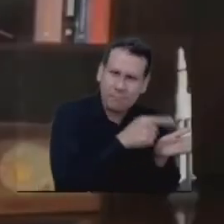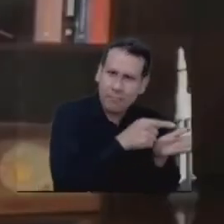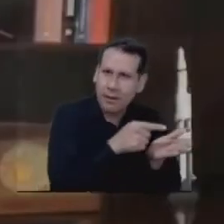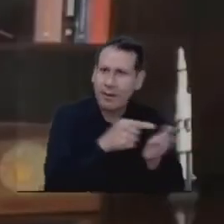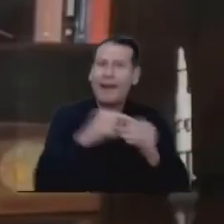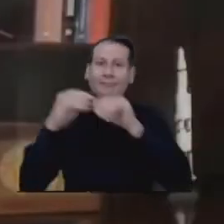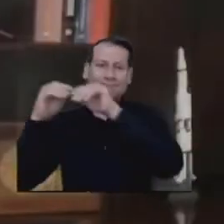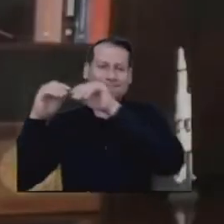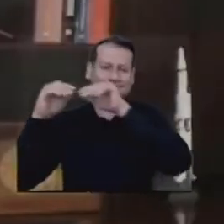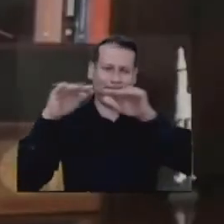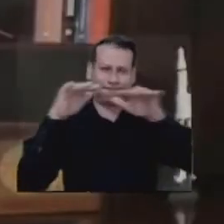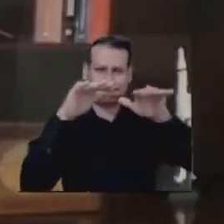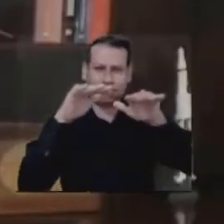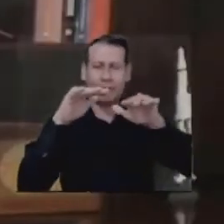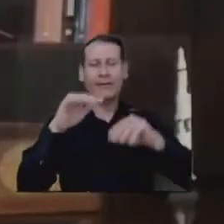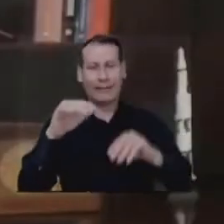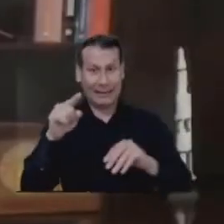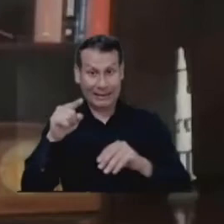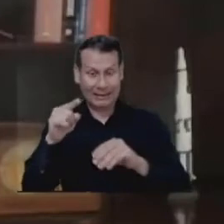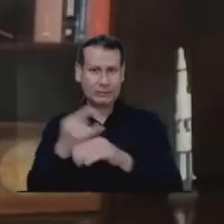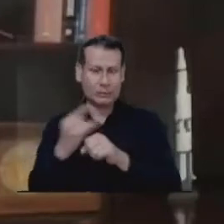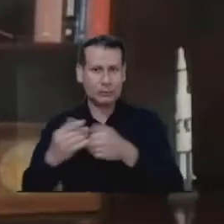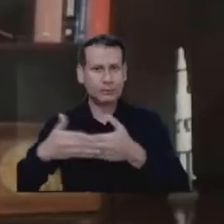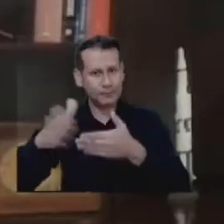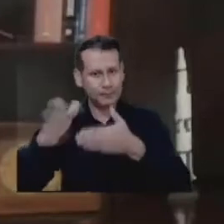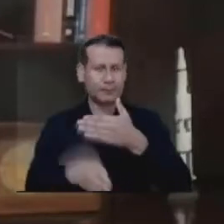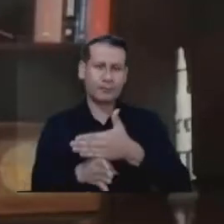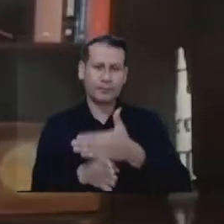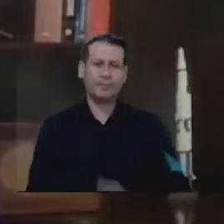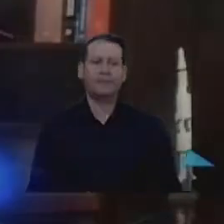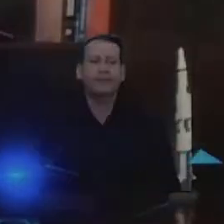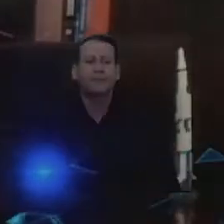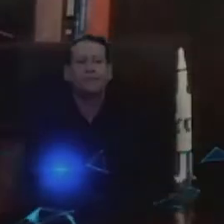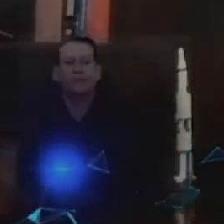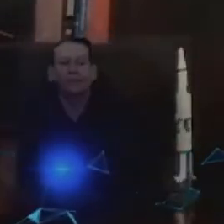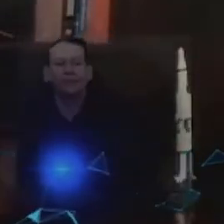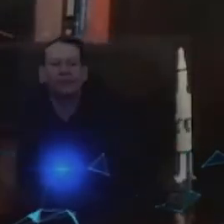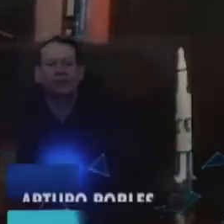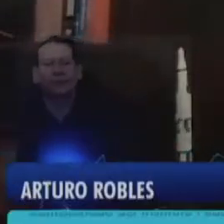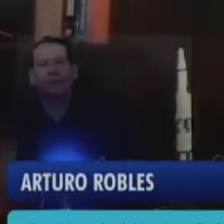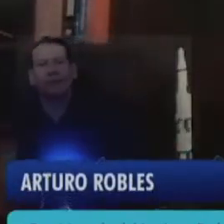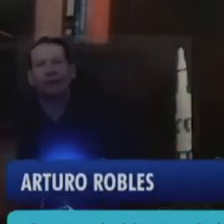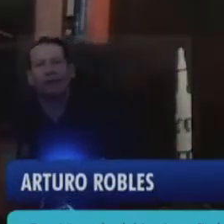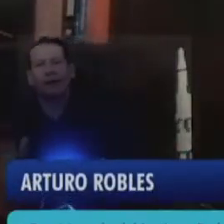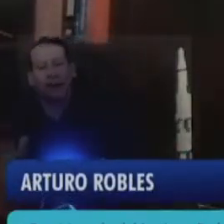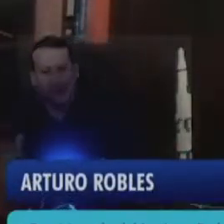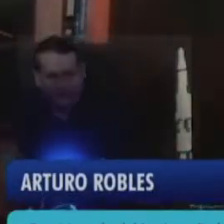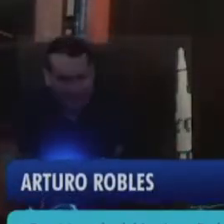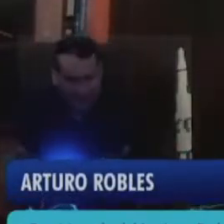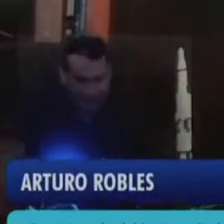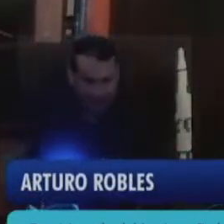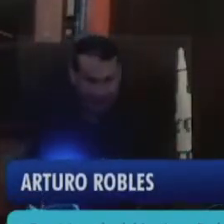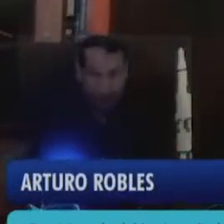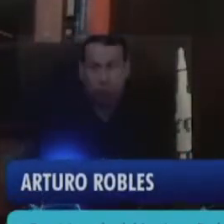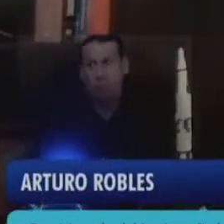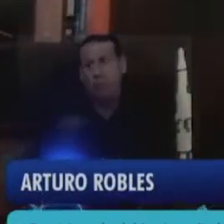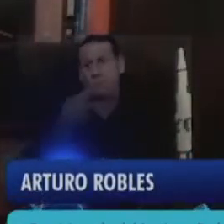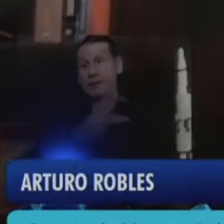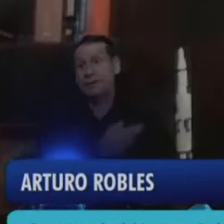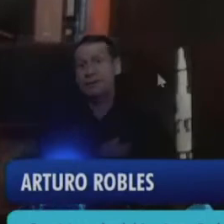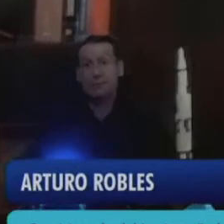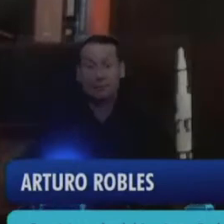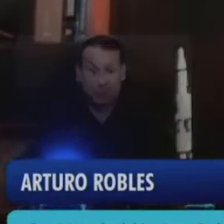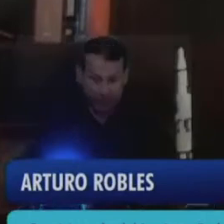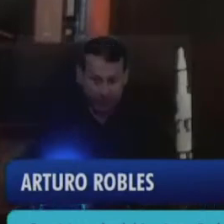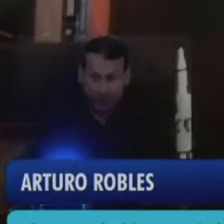Ahora, también para complementar esta visión, tenemos a otro gran conocedor y vicepresidente regional para América Latina